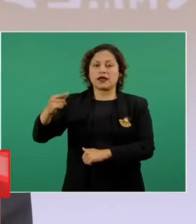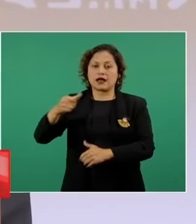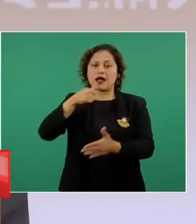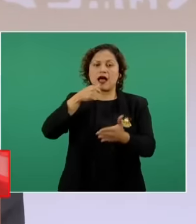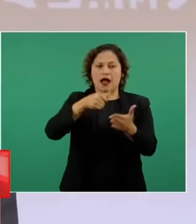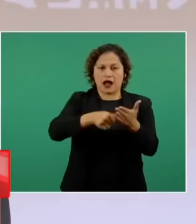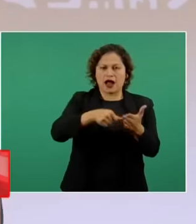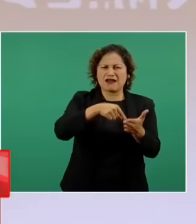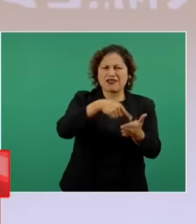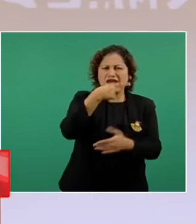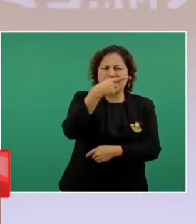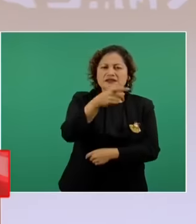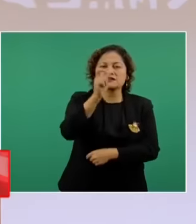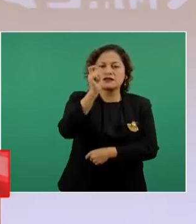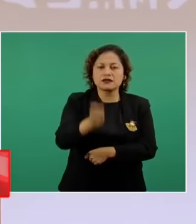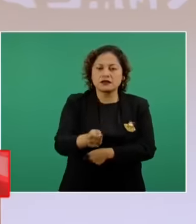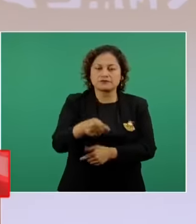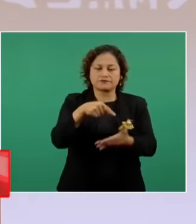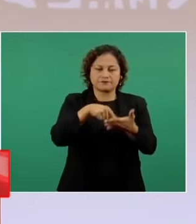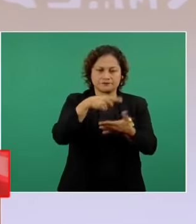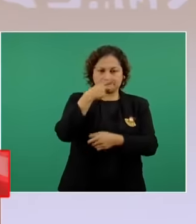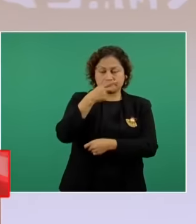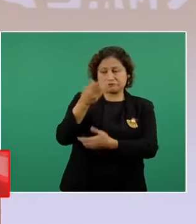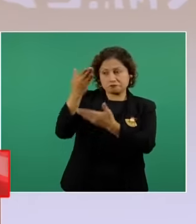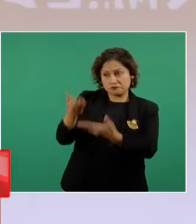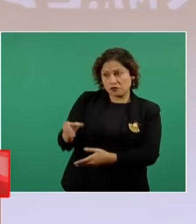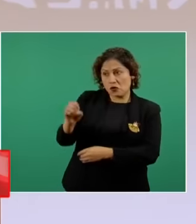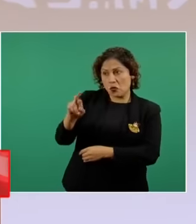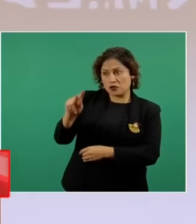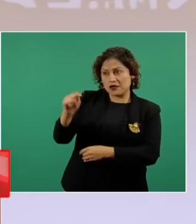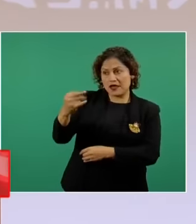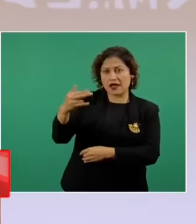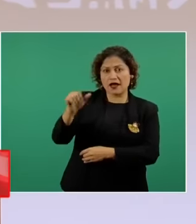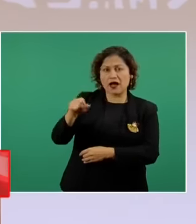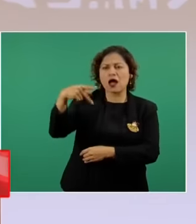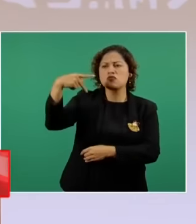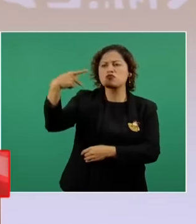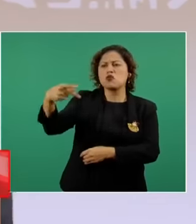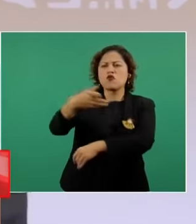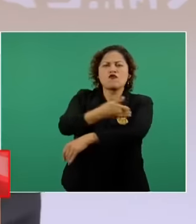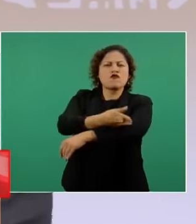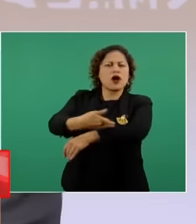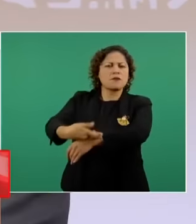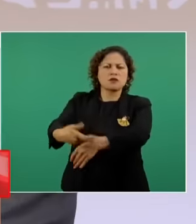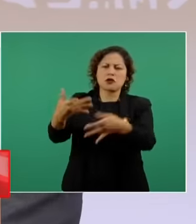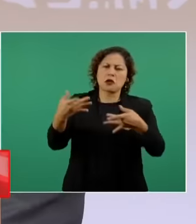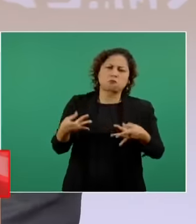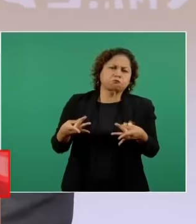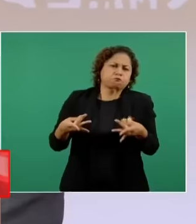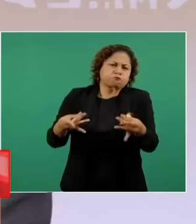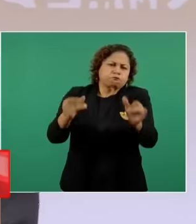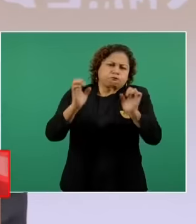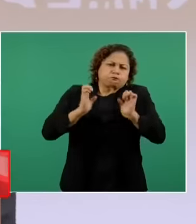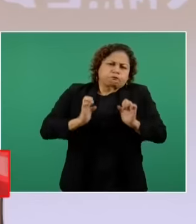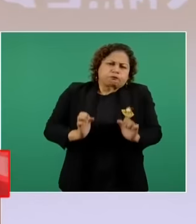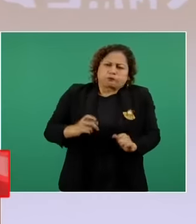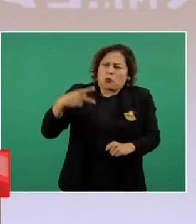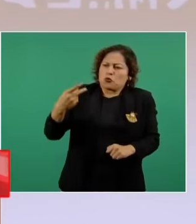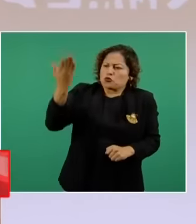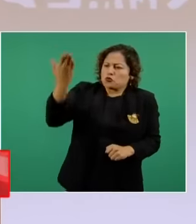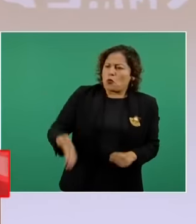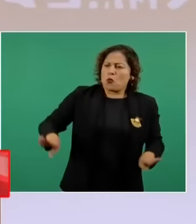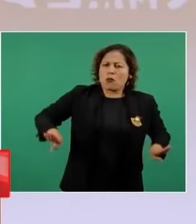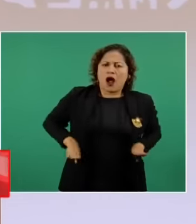Ortega, tu crianza fina, tu índole y estilo amable